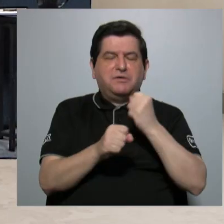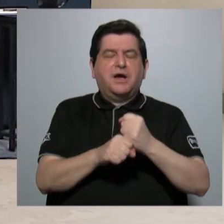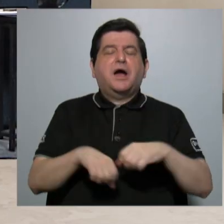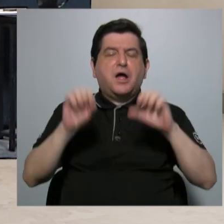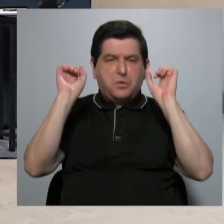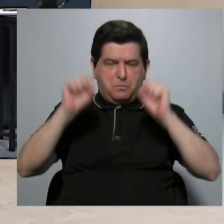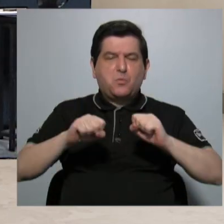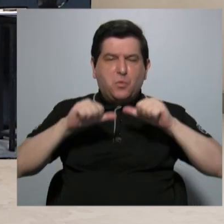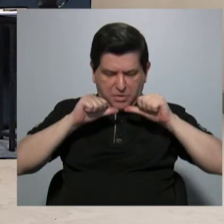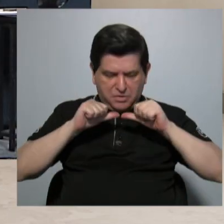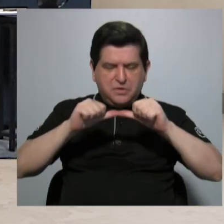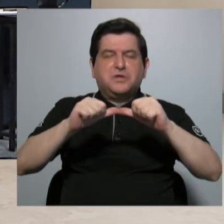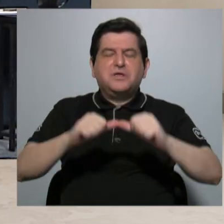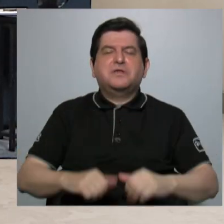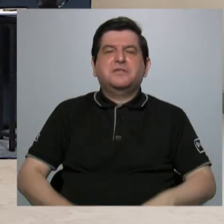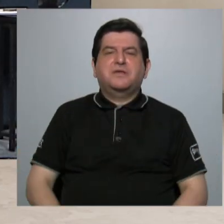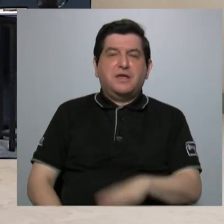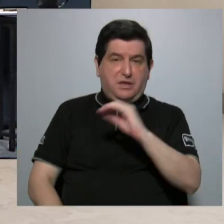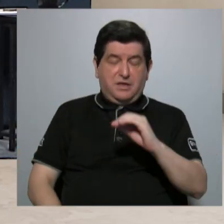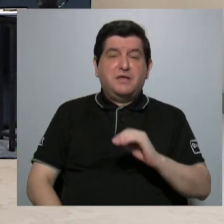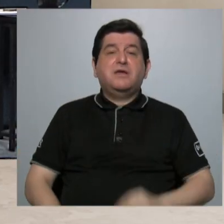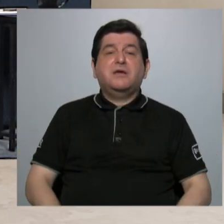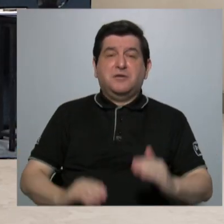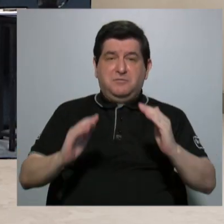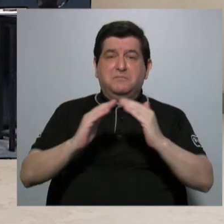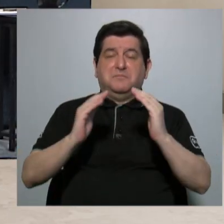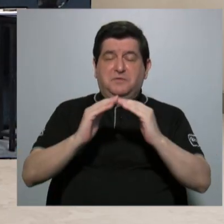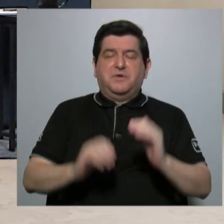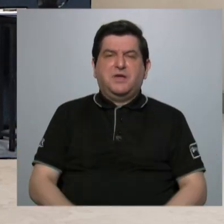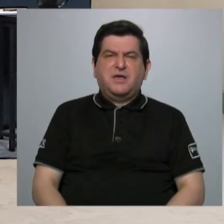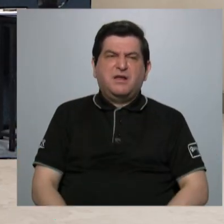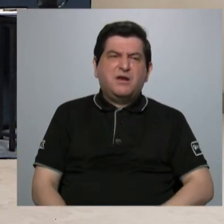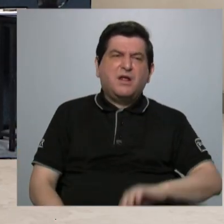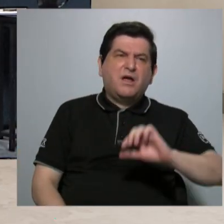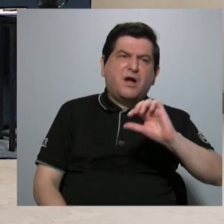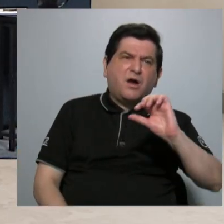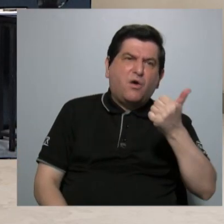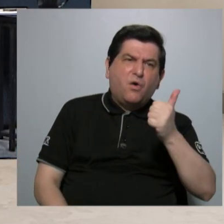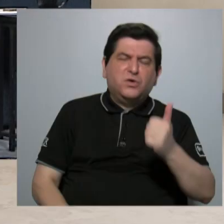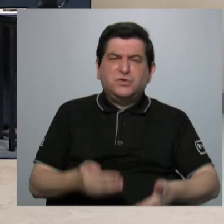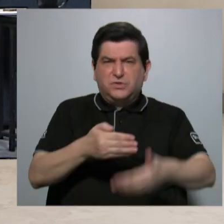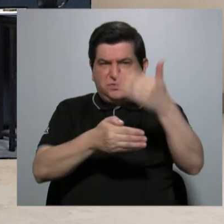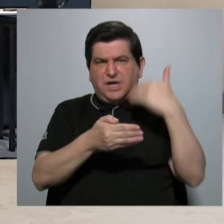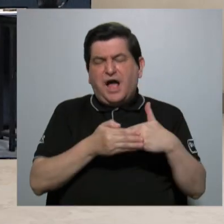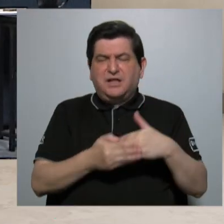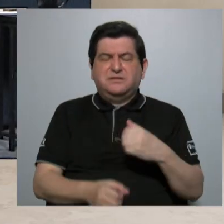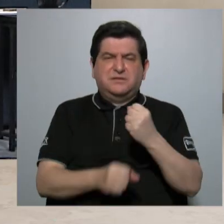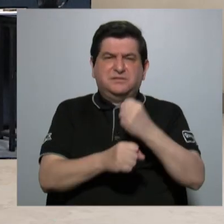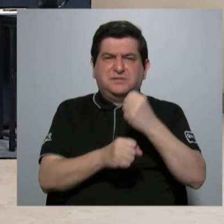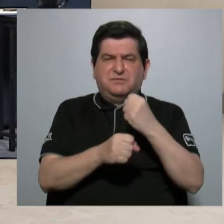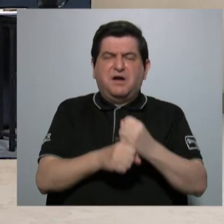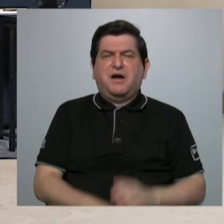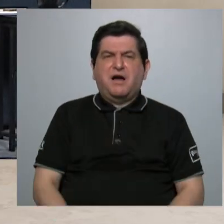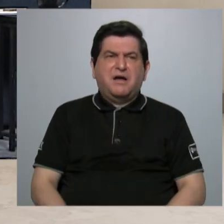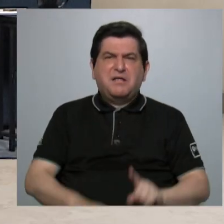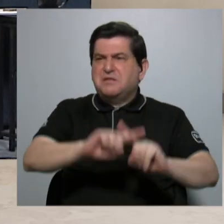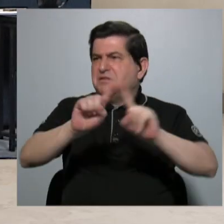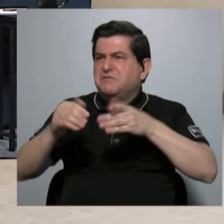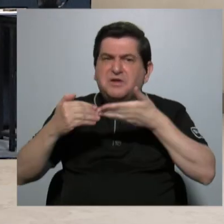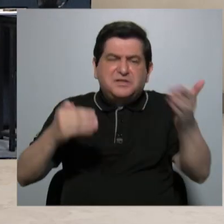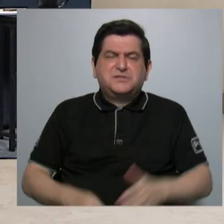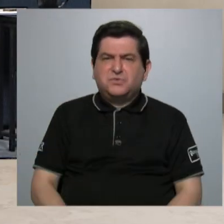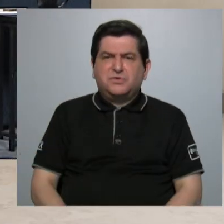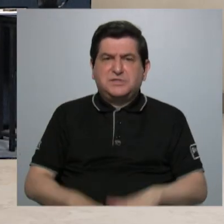no, ¿verdad? Antes el músico sinfónico le hacía otros oficios. Habían hasta zapateros, claro, ¿verdad? Que tocaban